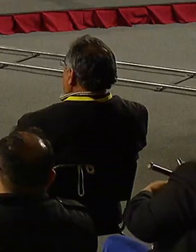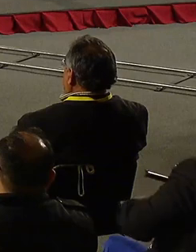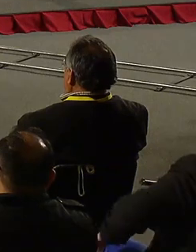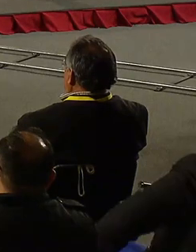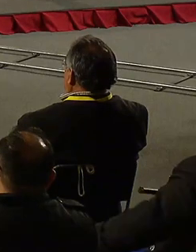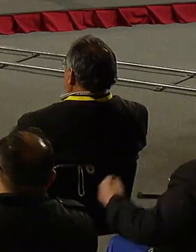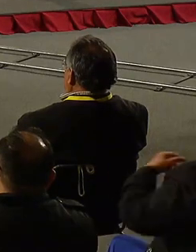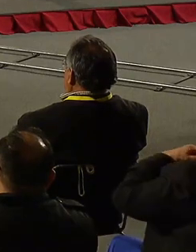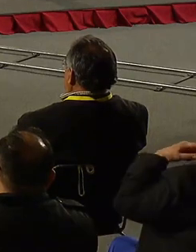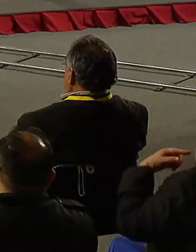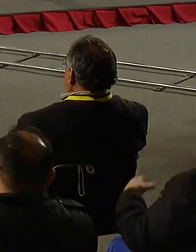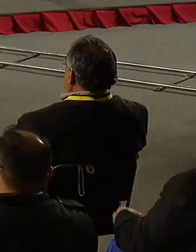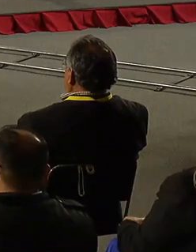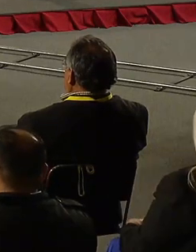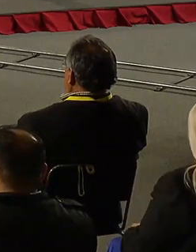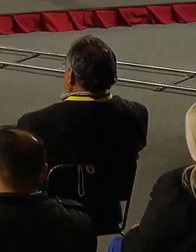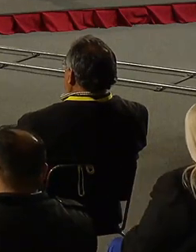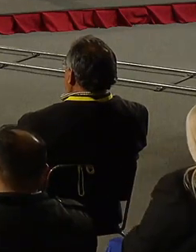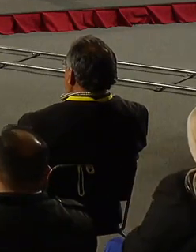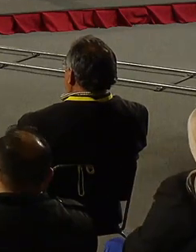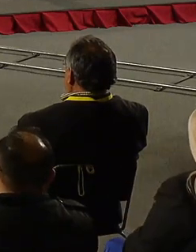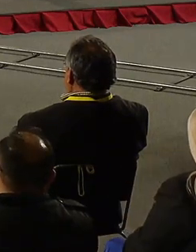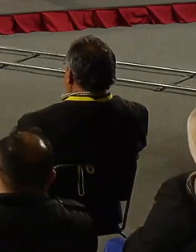Es cuanto, señor presidente. Buenos días a todos.